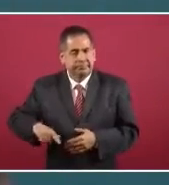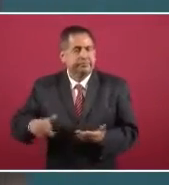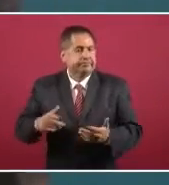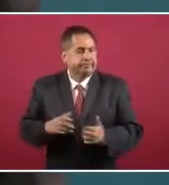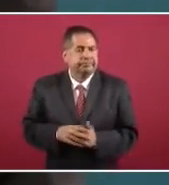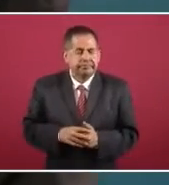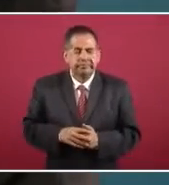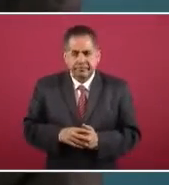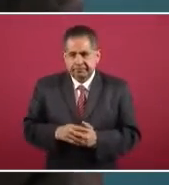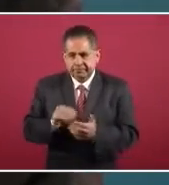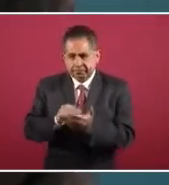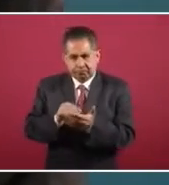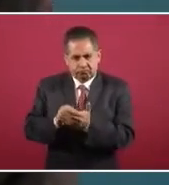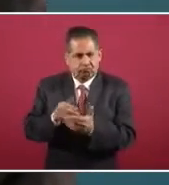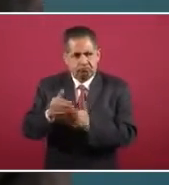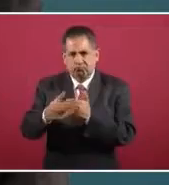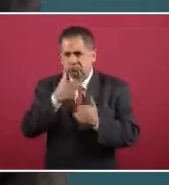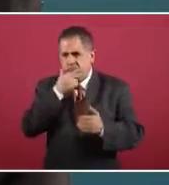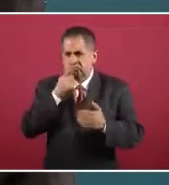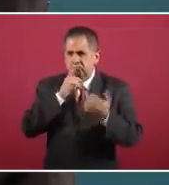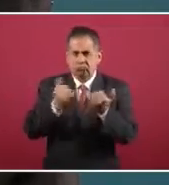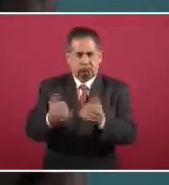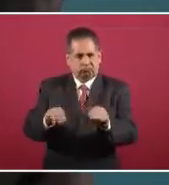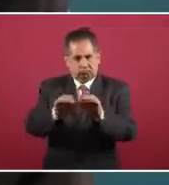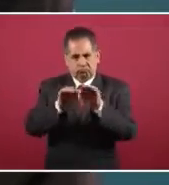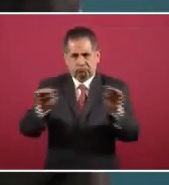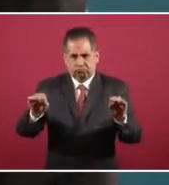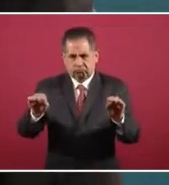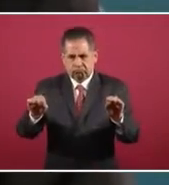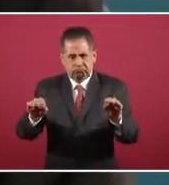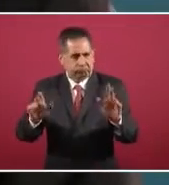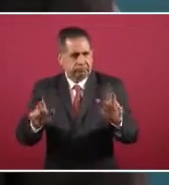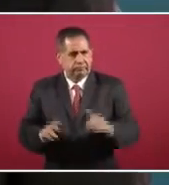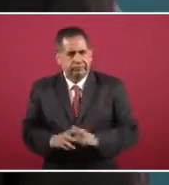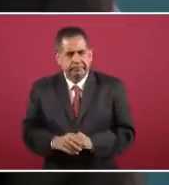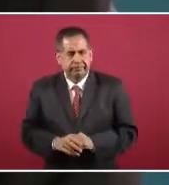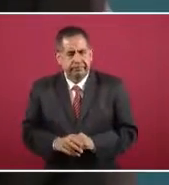procurando que haya igualdad.